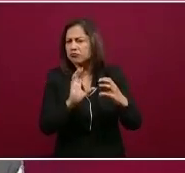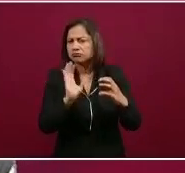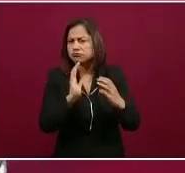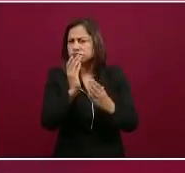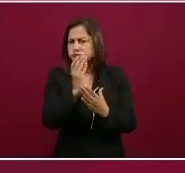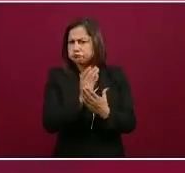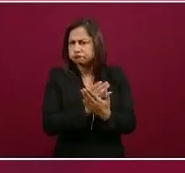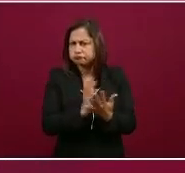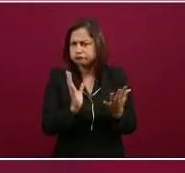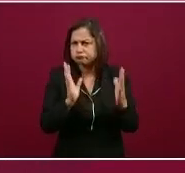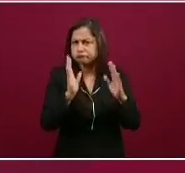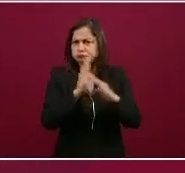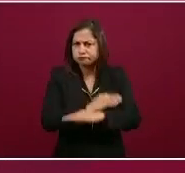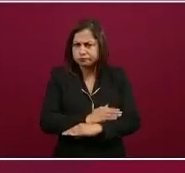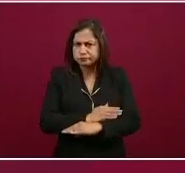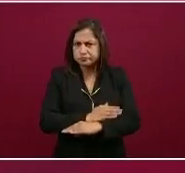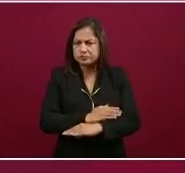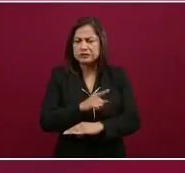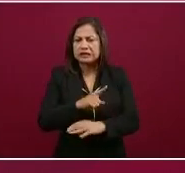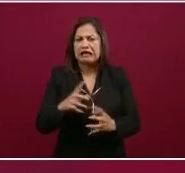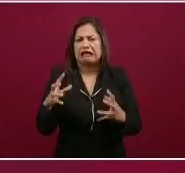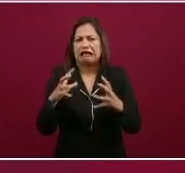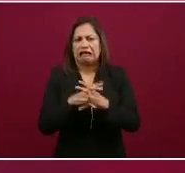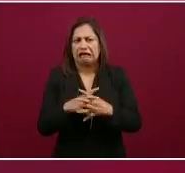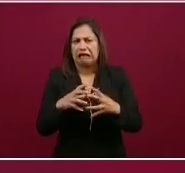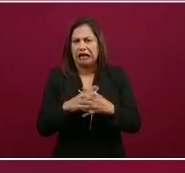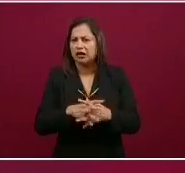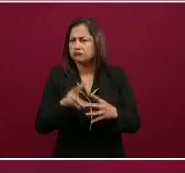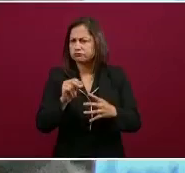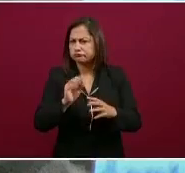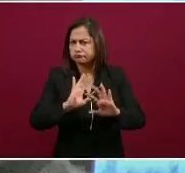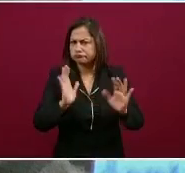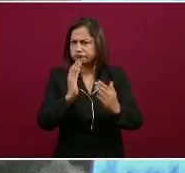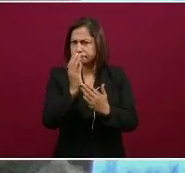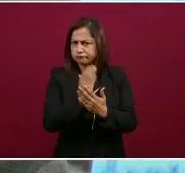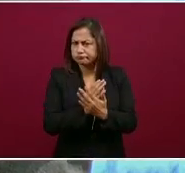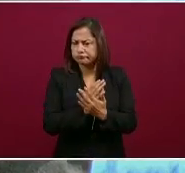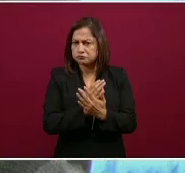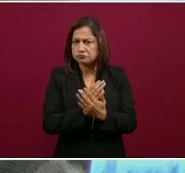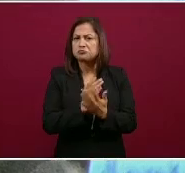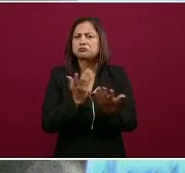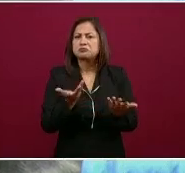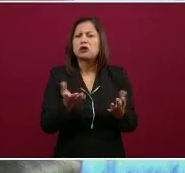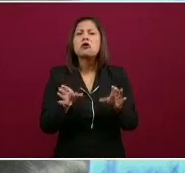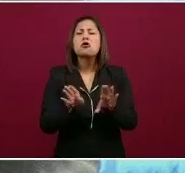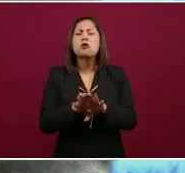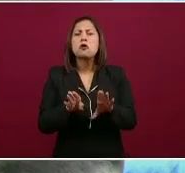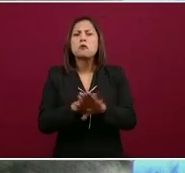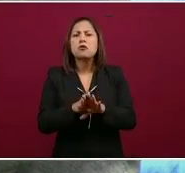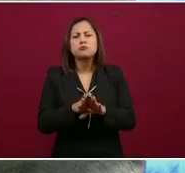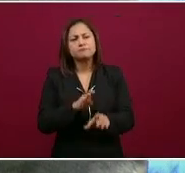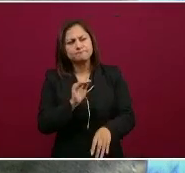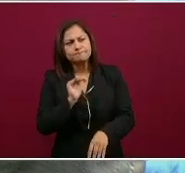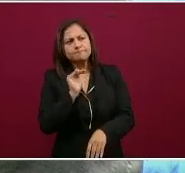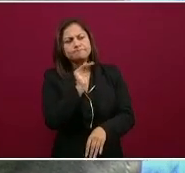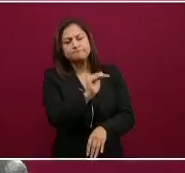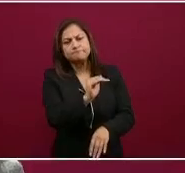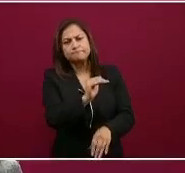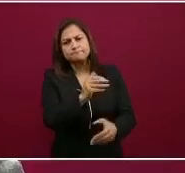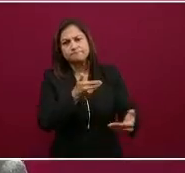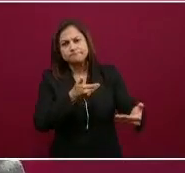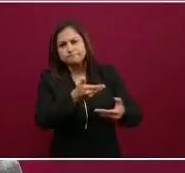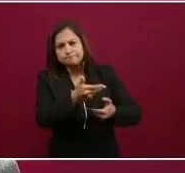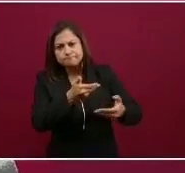hacer política, mucha diplomacia y vamos a actuar con